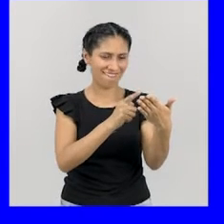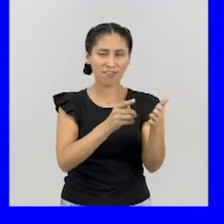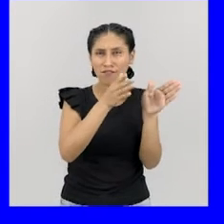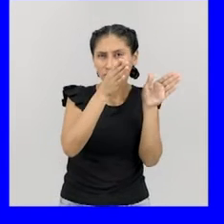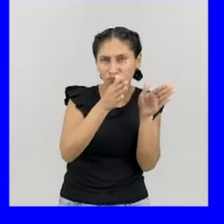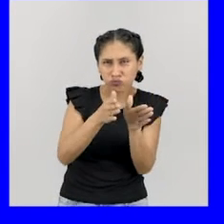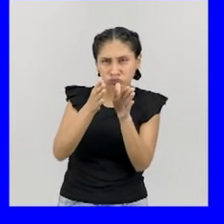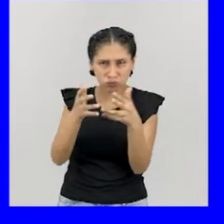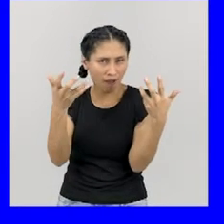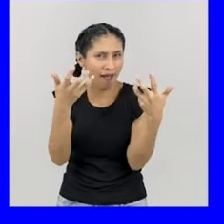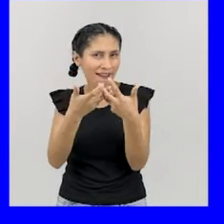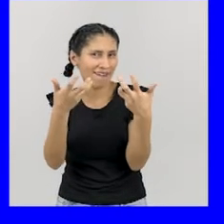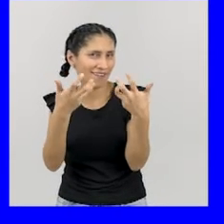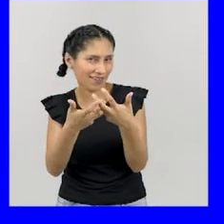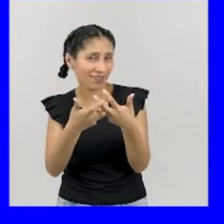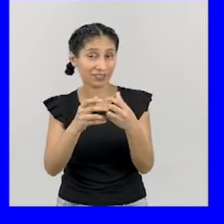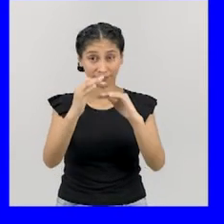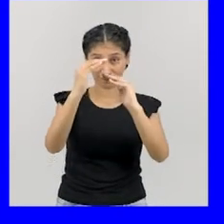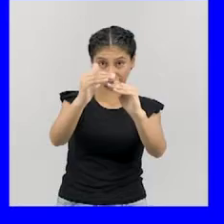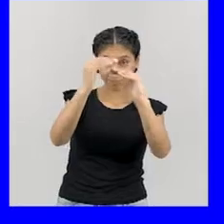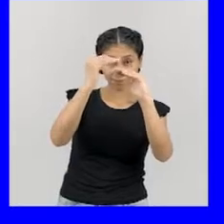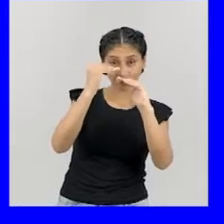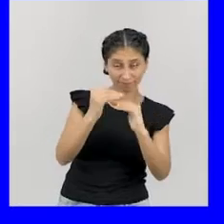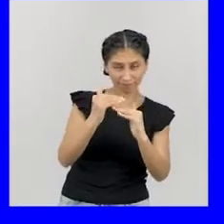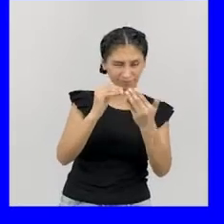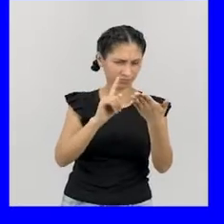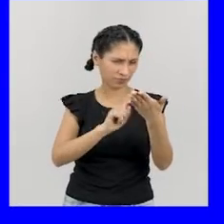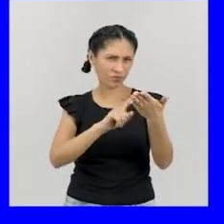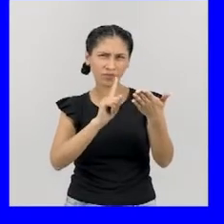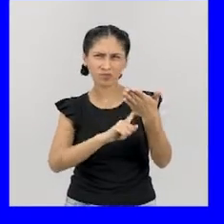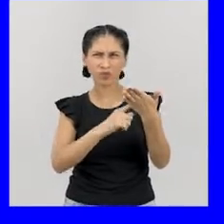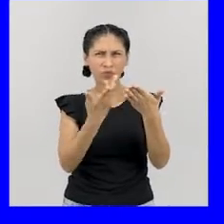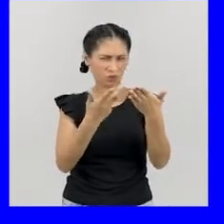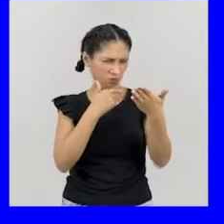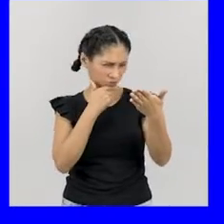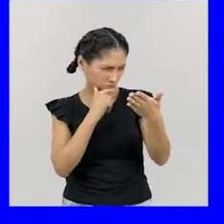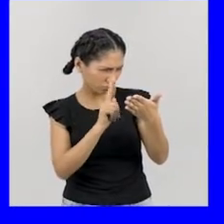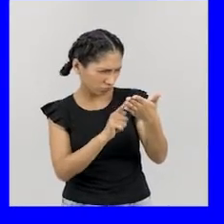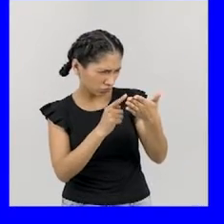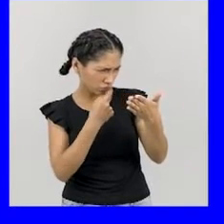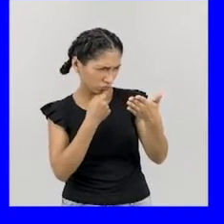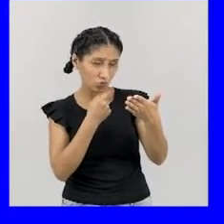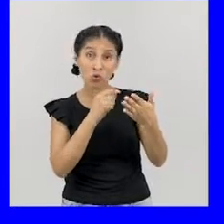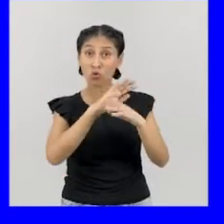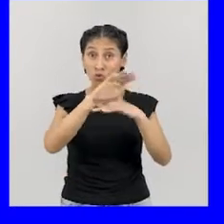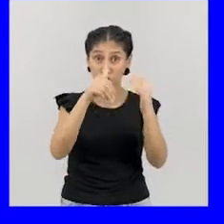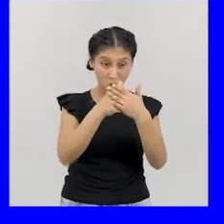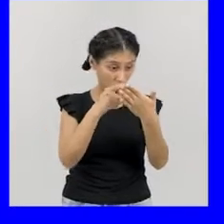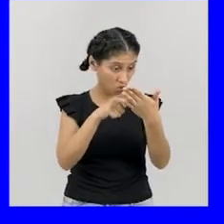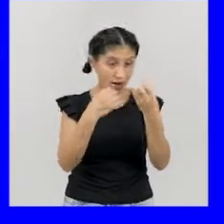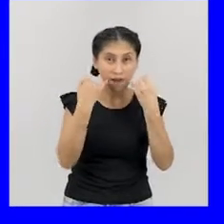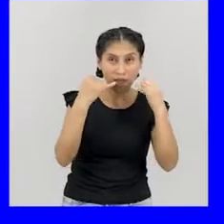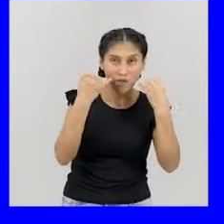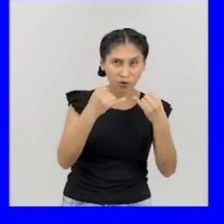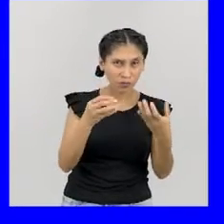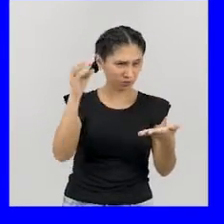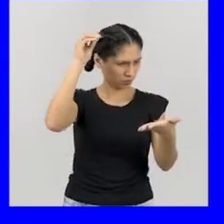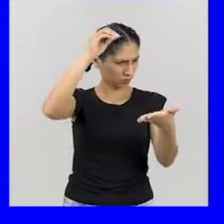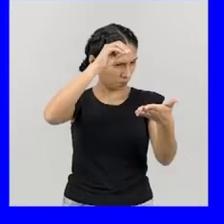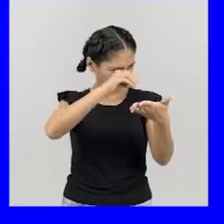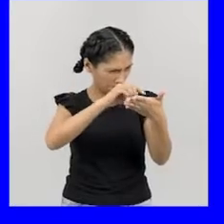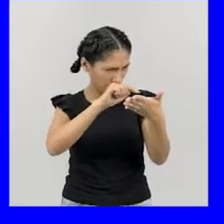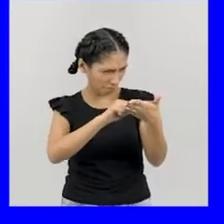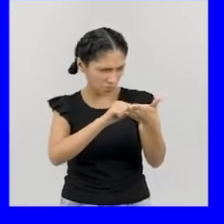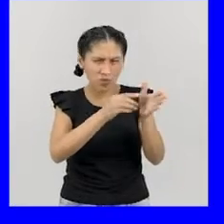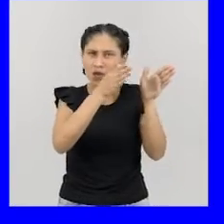es necesario Hablar de un mismo referente, es decir, centrar el trabajo en la información del tema.